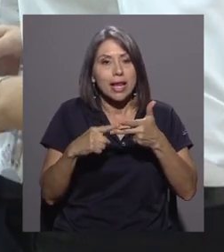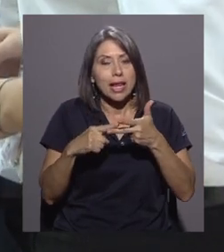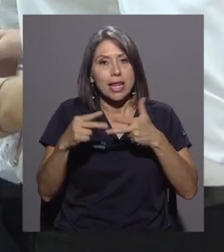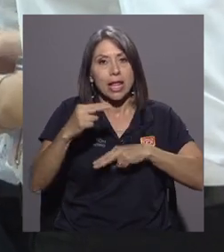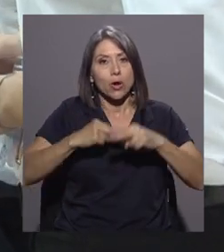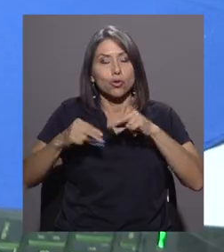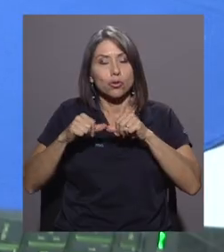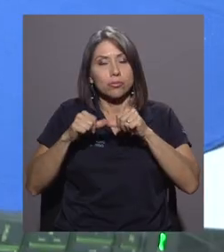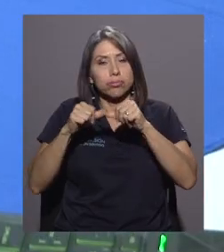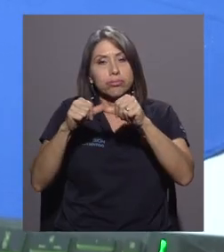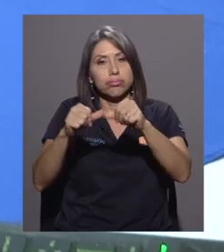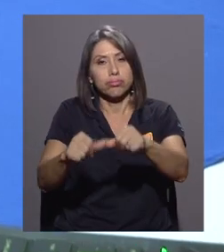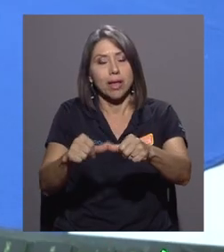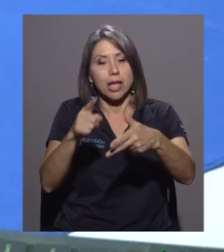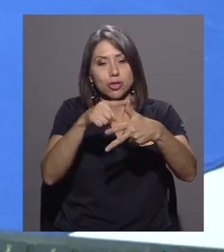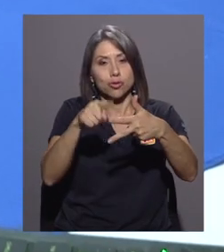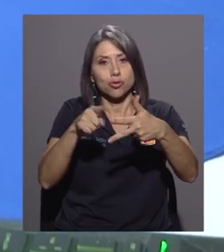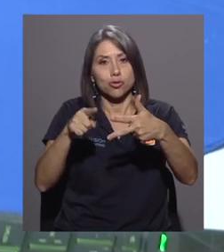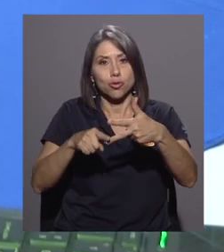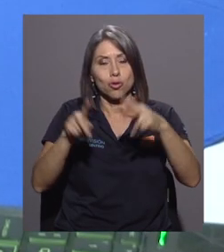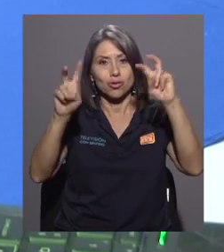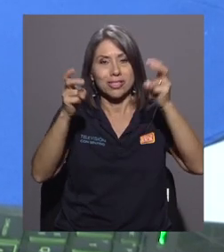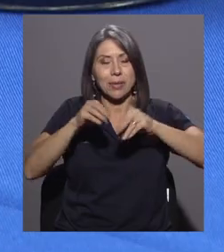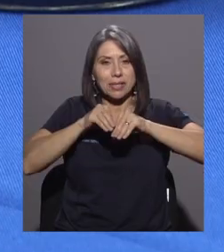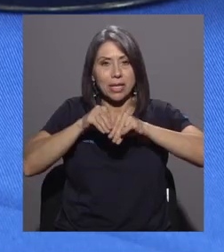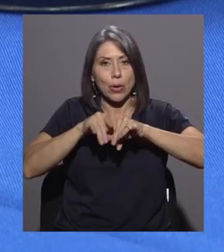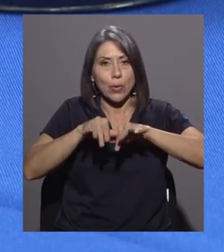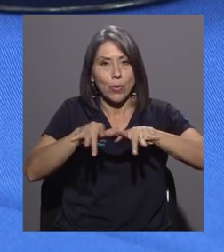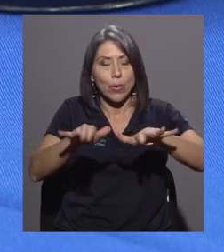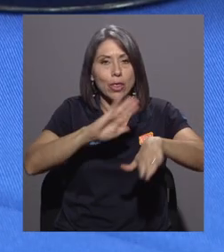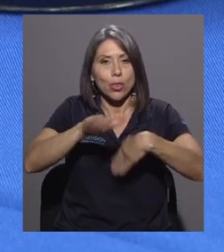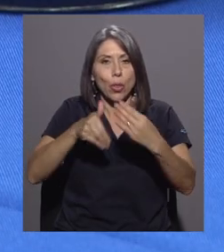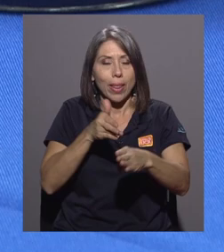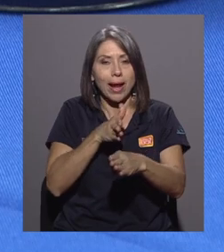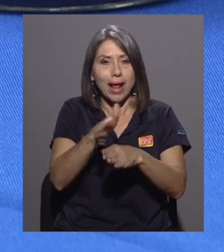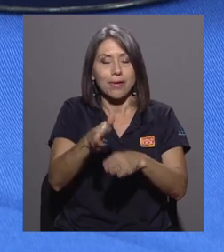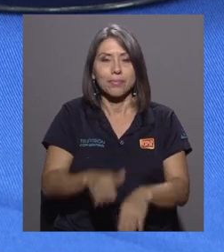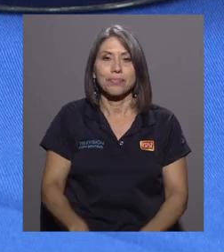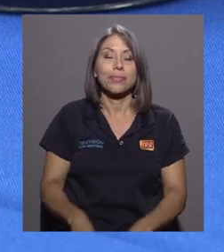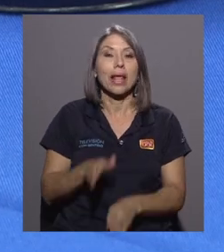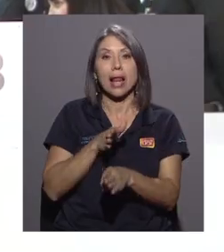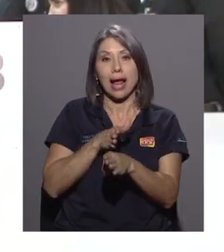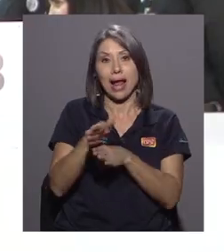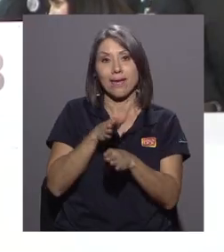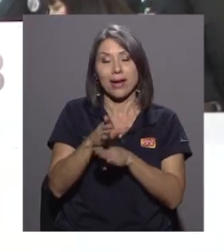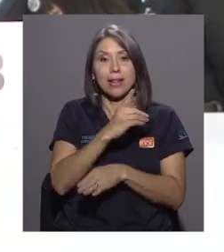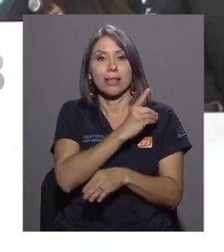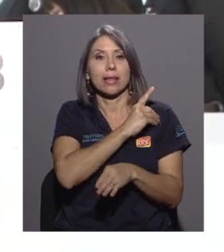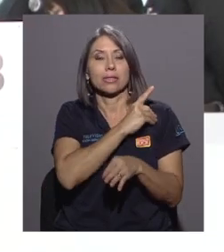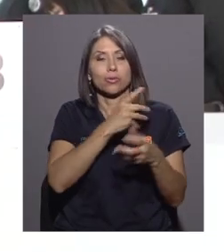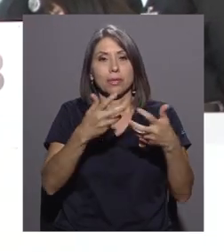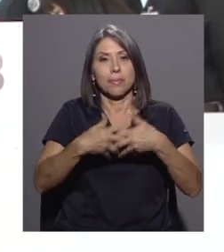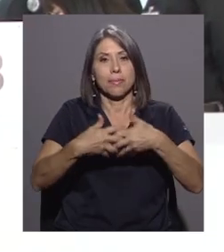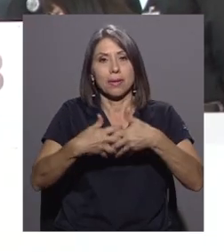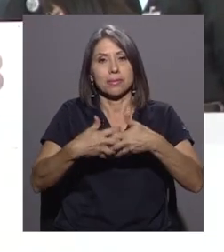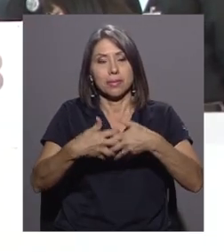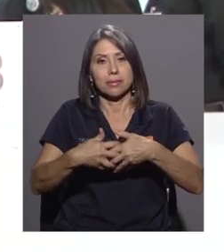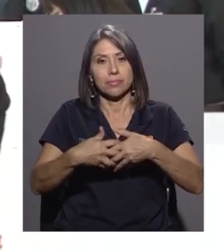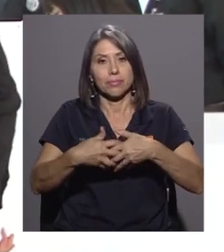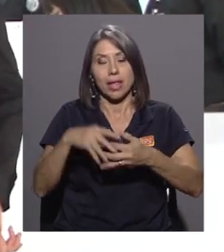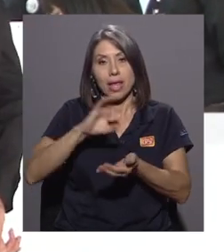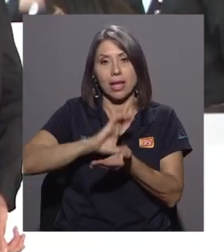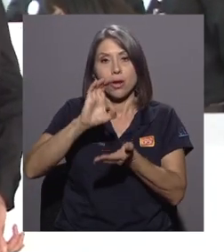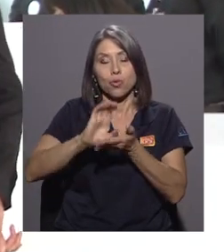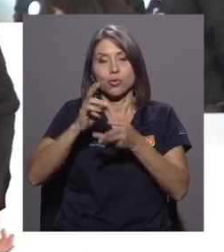negocios son los ejes transversales de la carrera. En la carrera de Dirección de Empresas, los muchachos en el curso